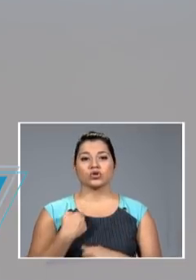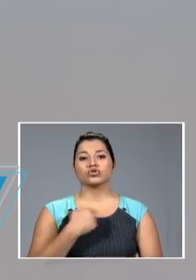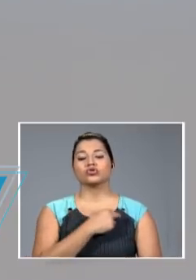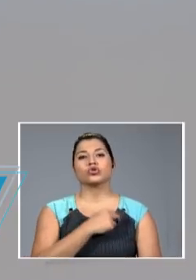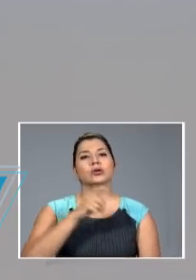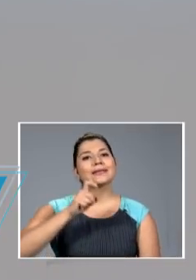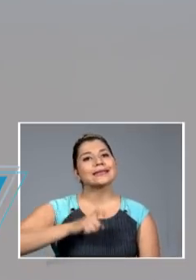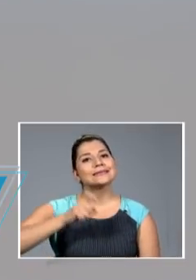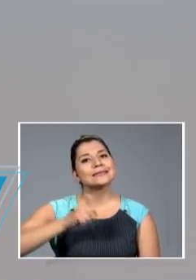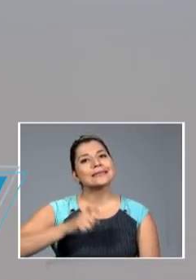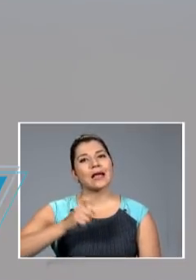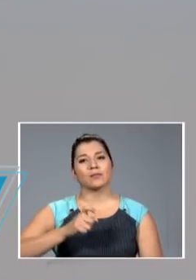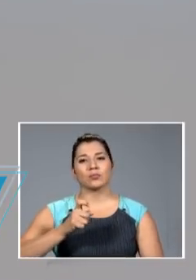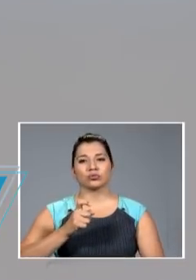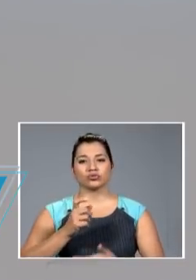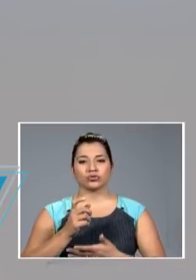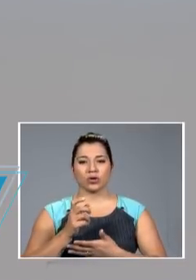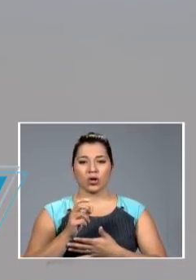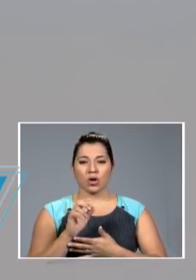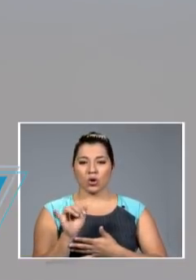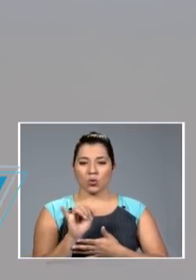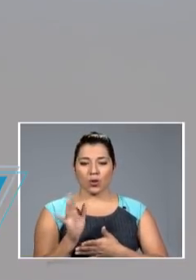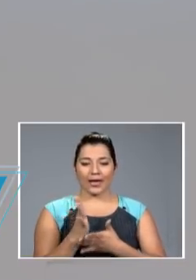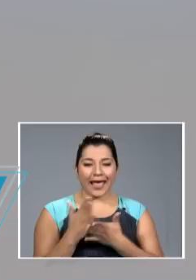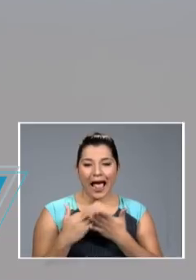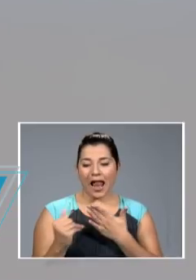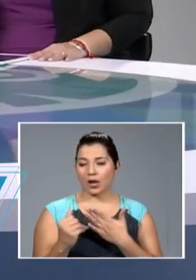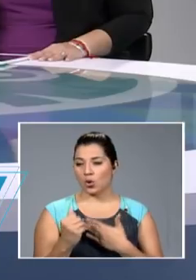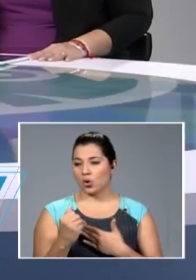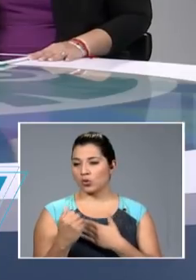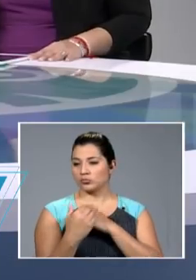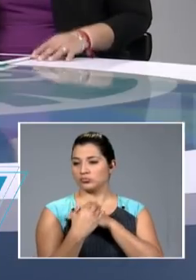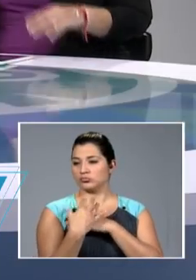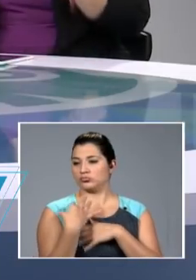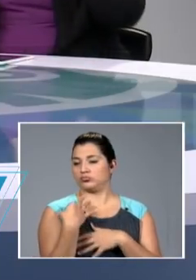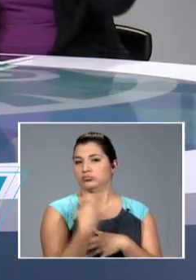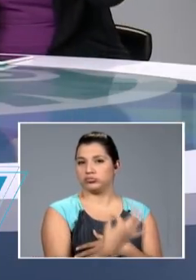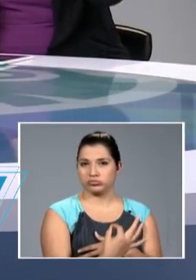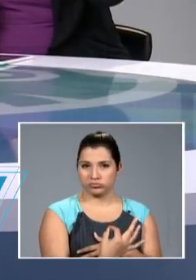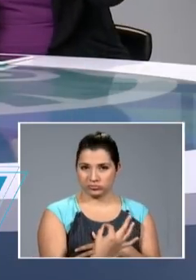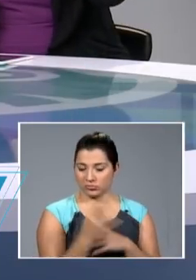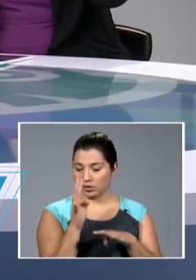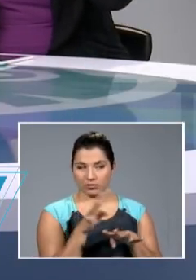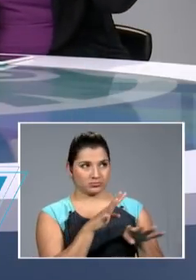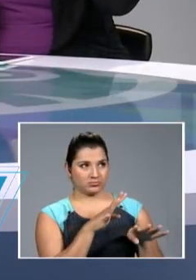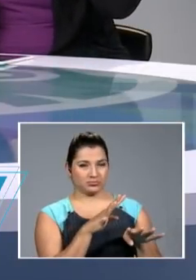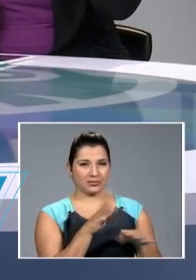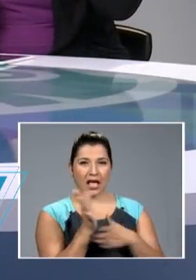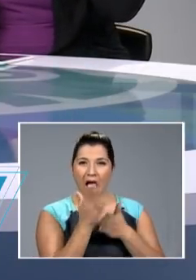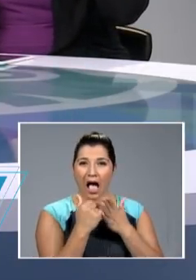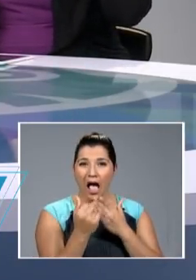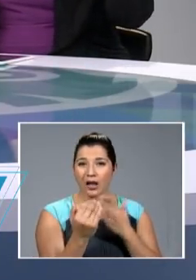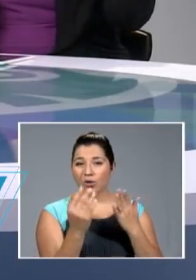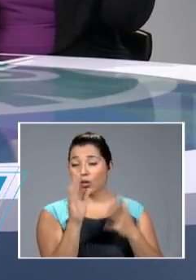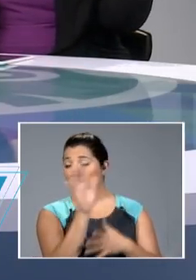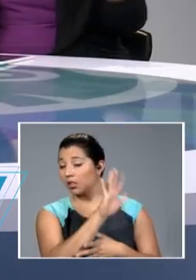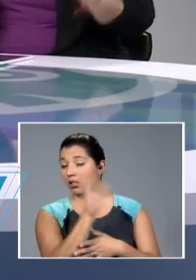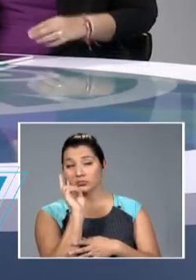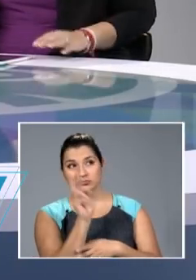necesita que algo lo convoque para volver a ver. Uno necesita que algo le llame la atención para empezar a